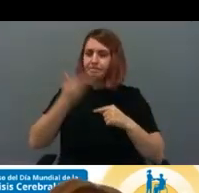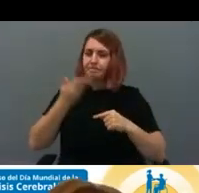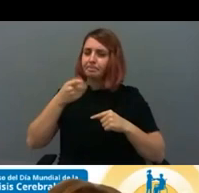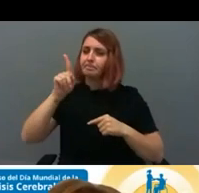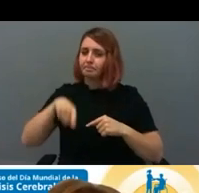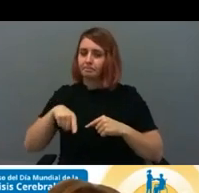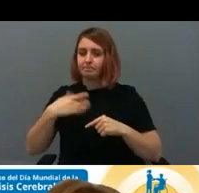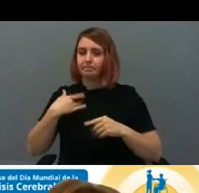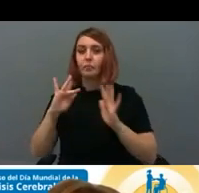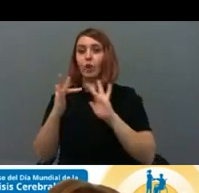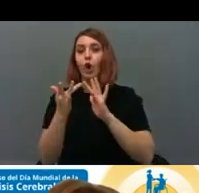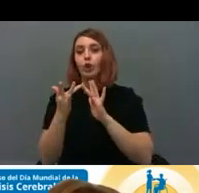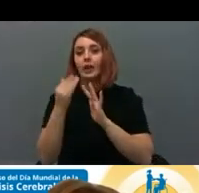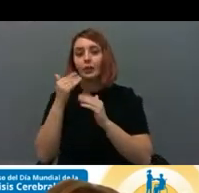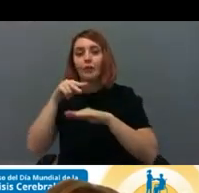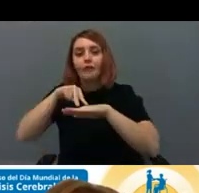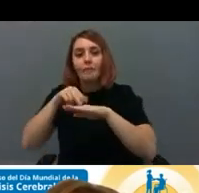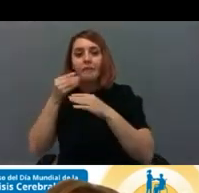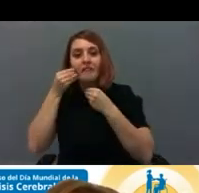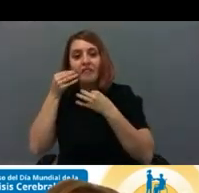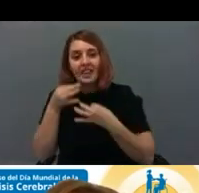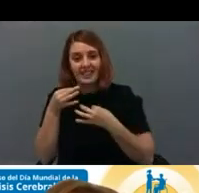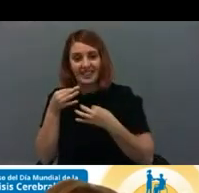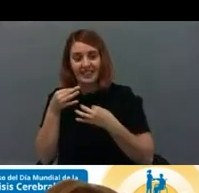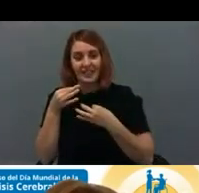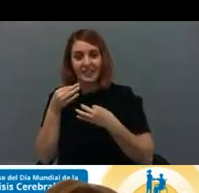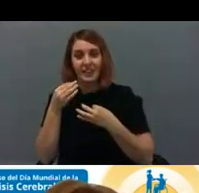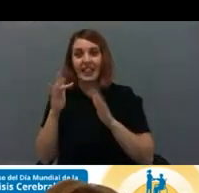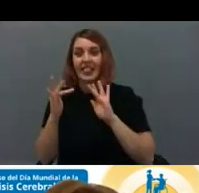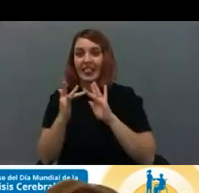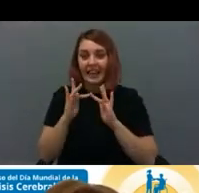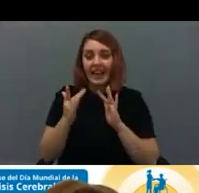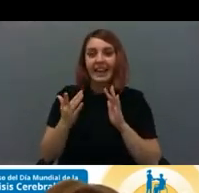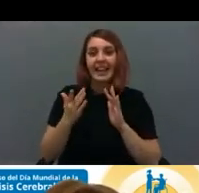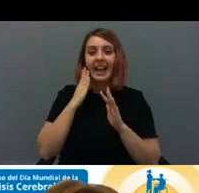retomar el contacto físico, la cercanía,